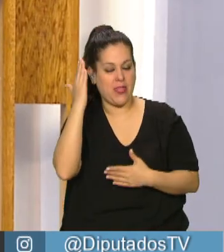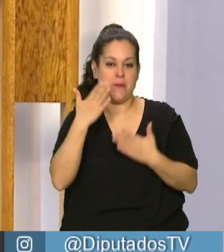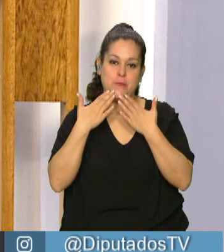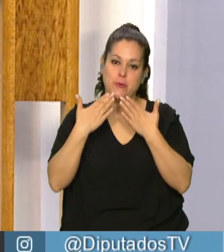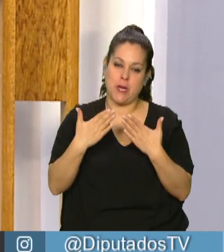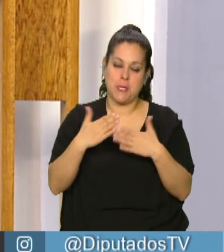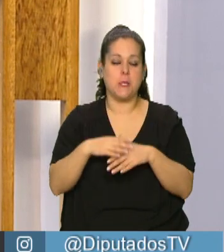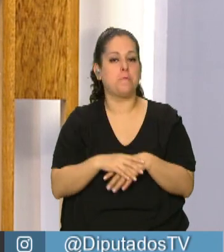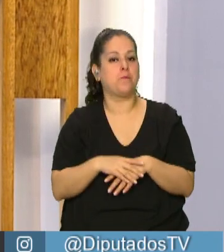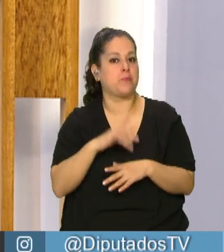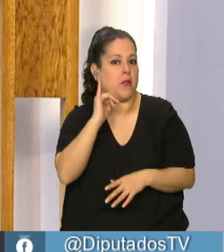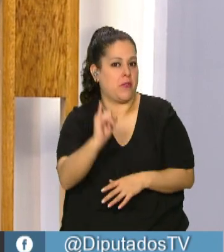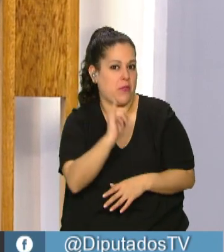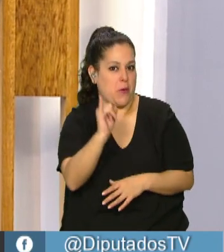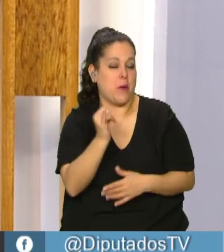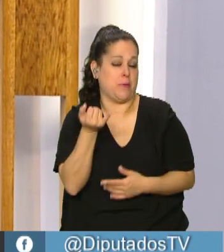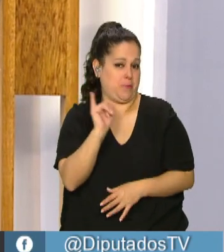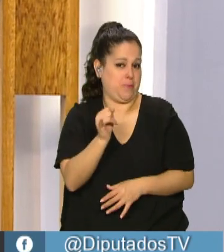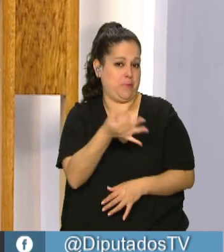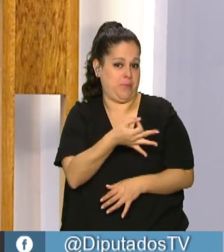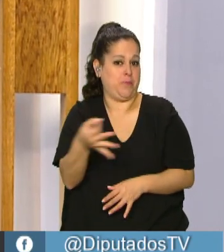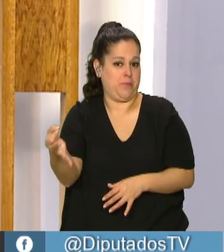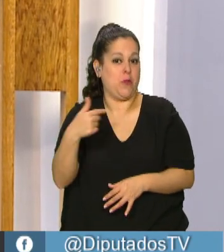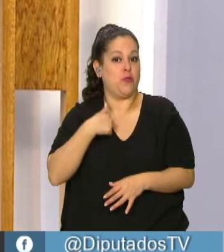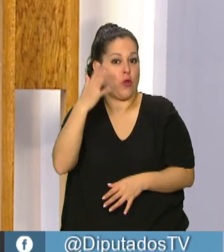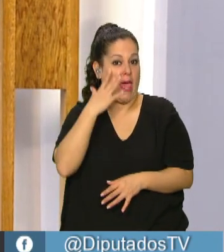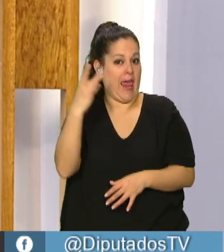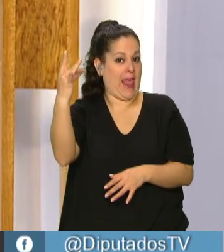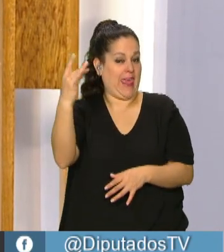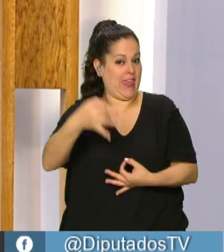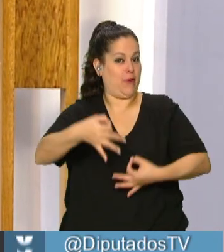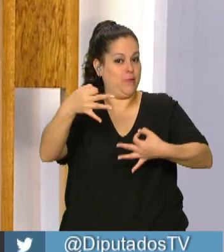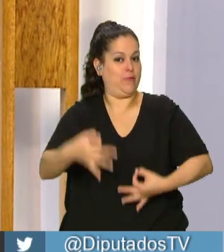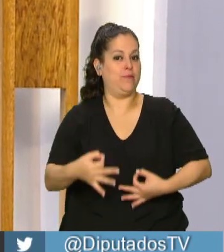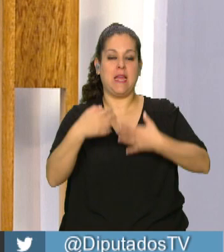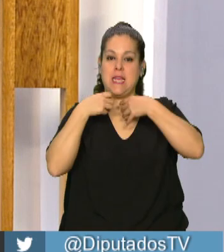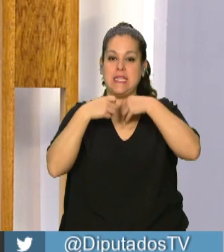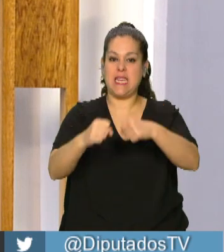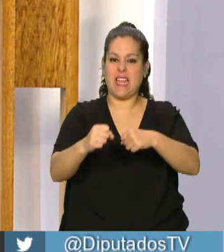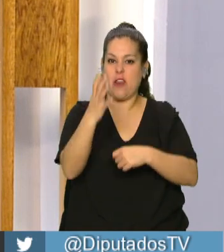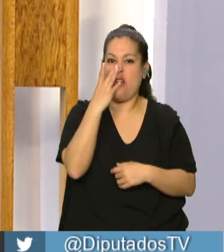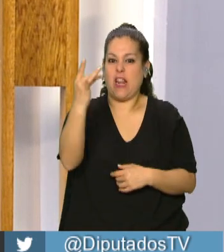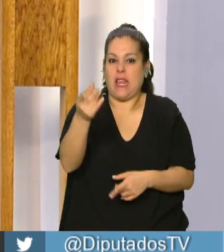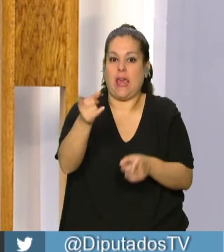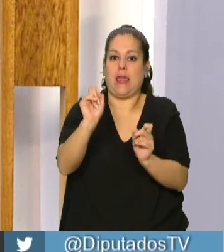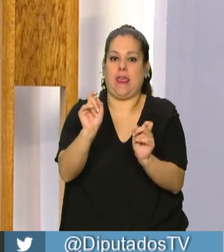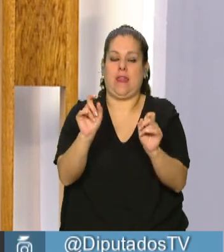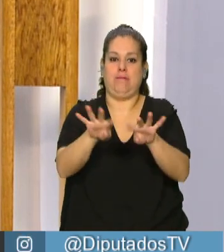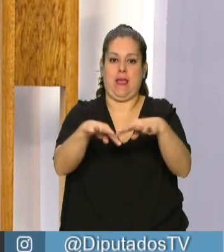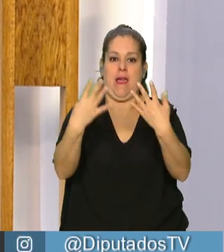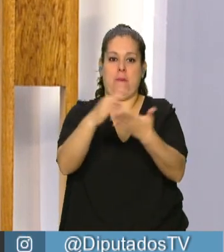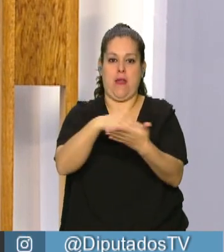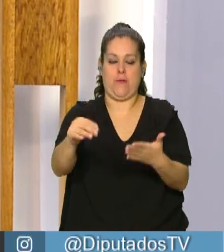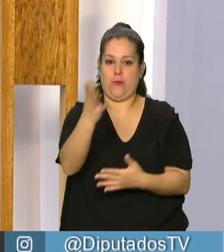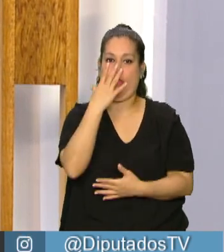Te cuento que sí, he sido elegido. Los secretarios los elige el cuerpo, o sea